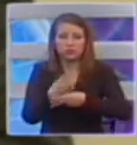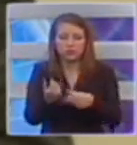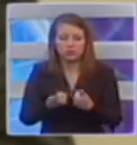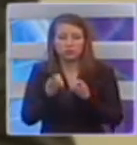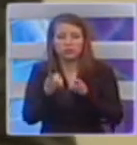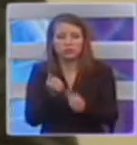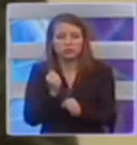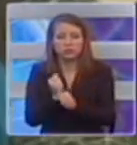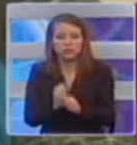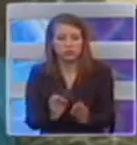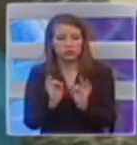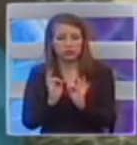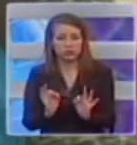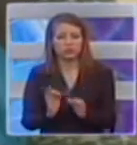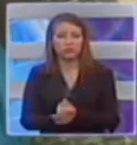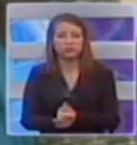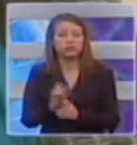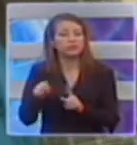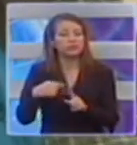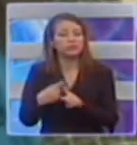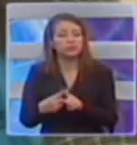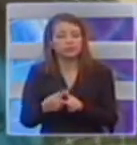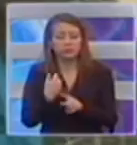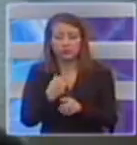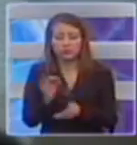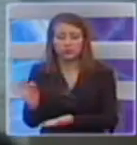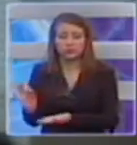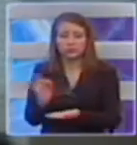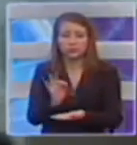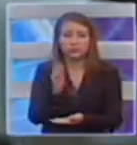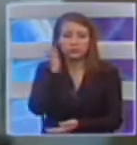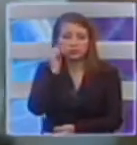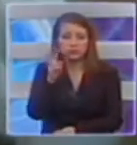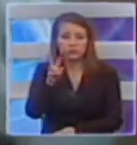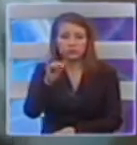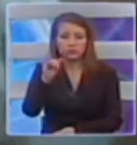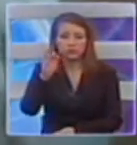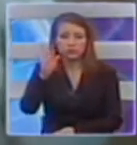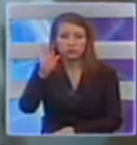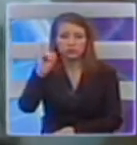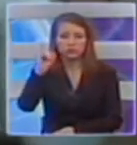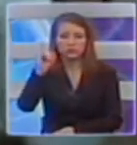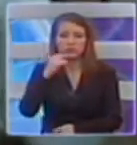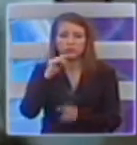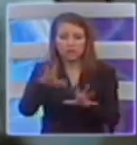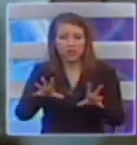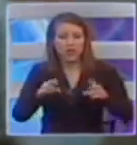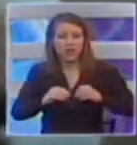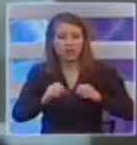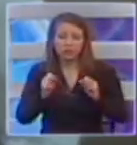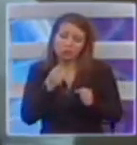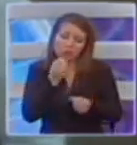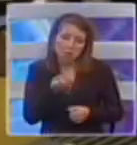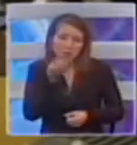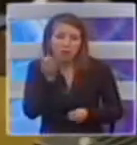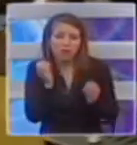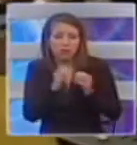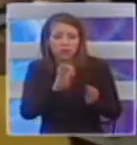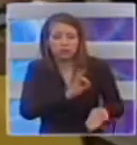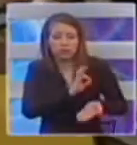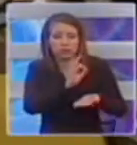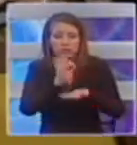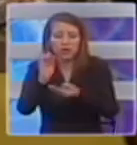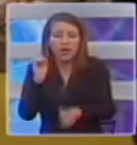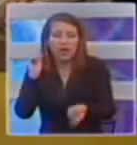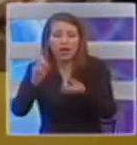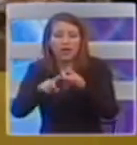bienestar y empleo pleno. Además, recibieron la precandidatura de Cynthia Viteri por el PSC y dejaron abierta la posibilidad de más cuadros hasta el